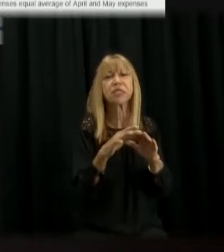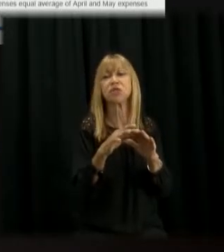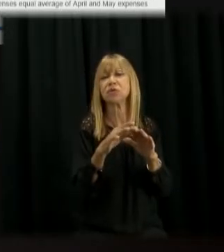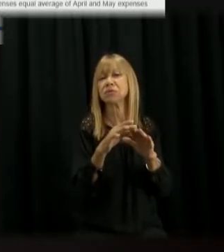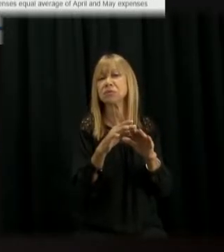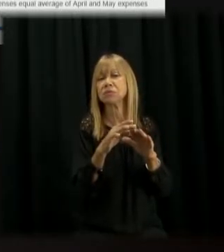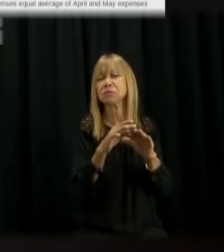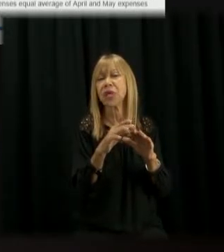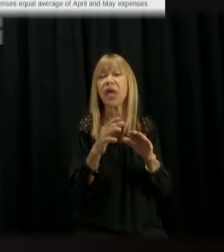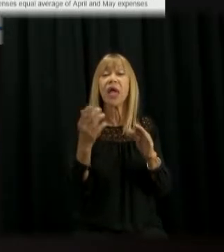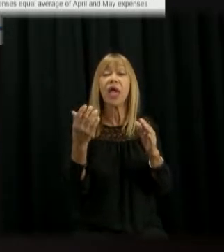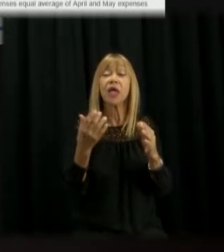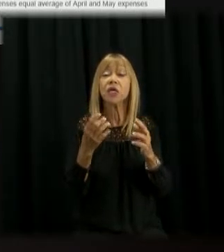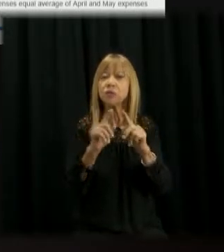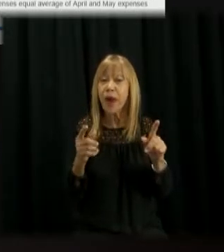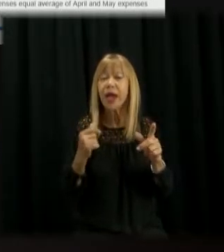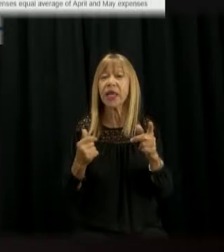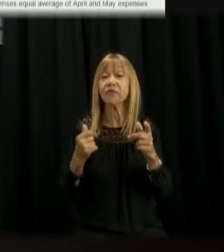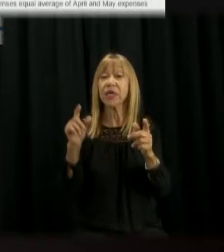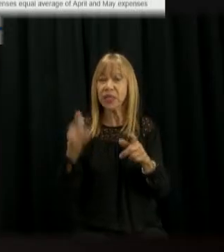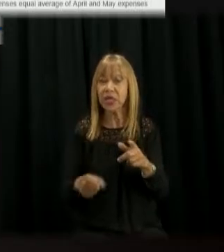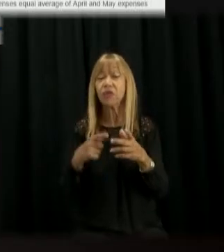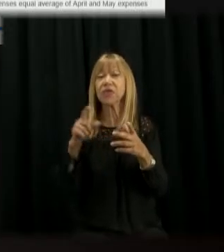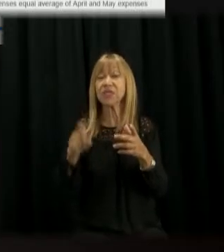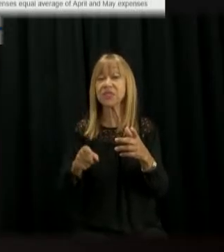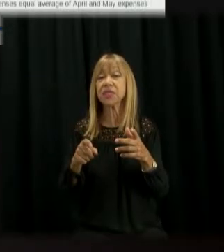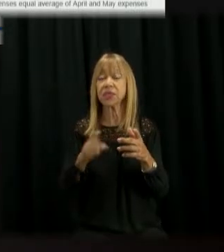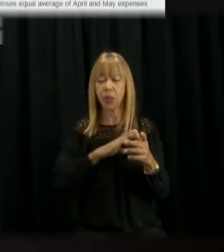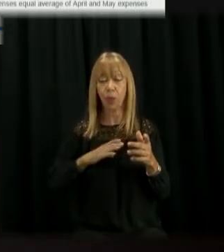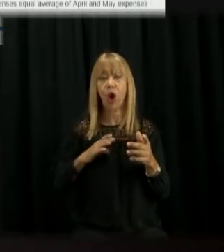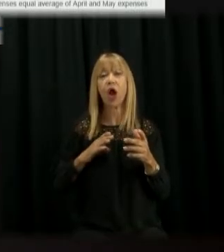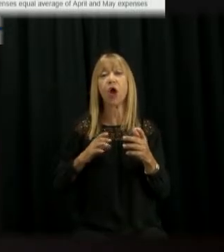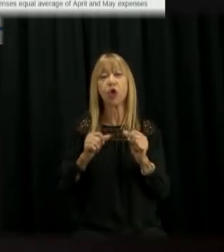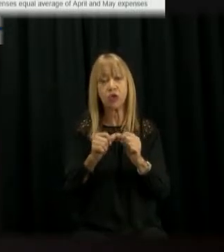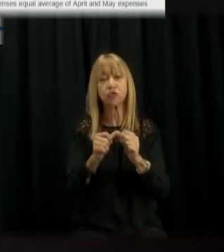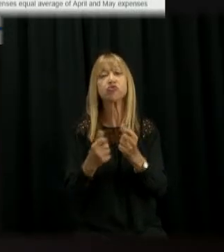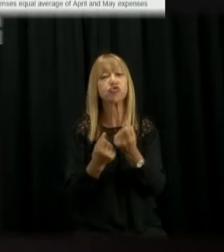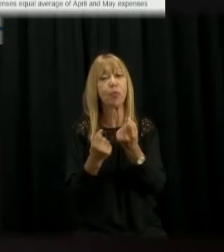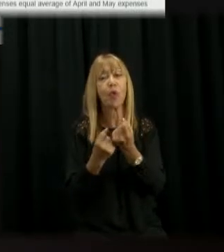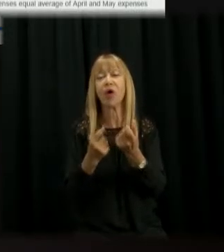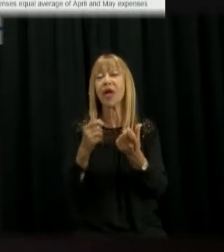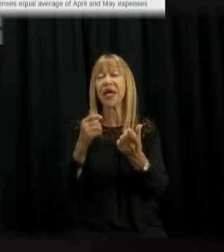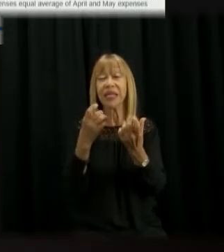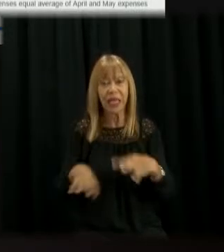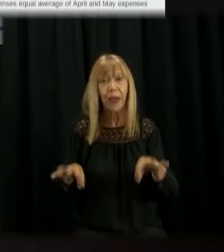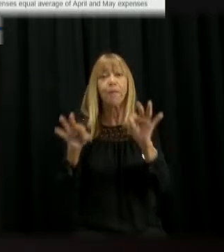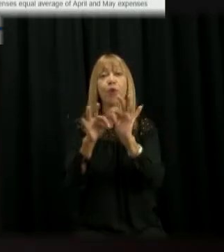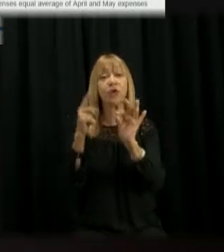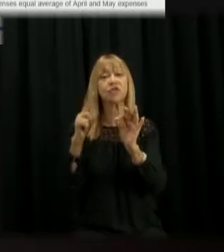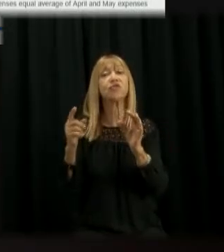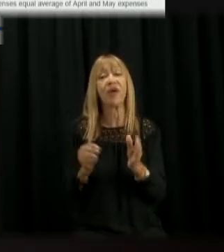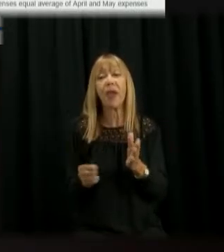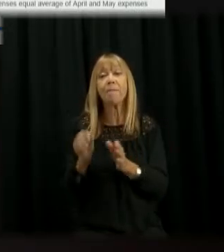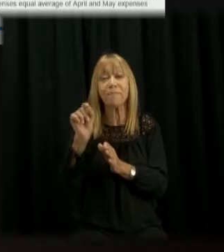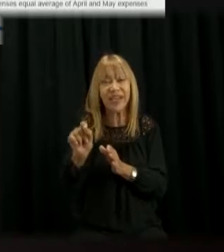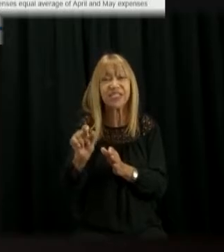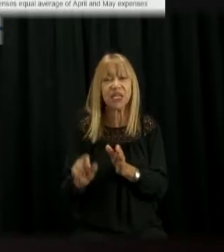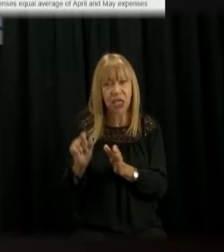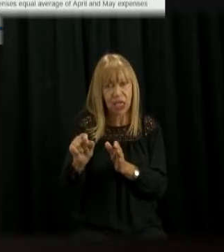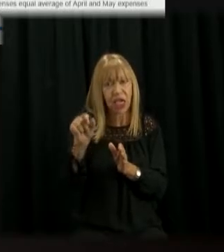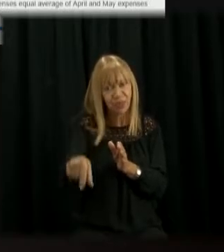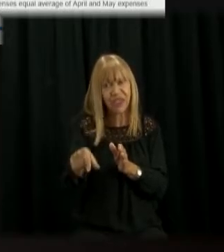y seguridad. Y a pesar de manejar los presupuestos, estamos apoyando la importancia